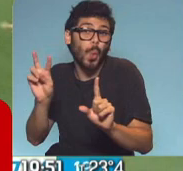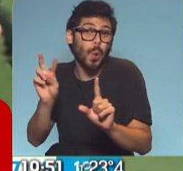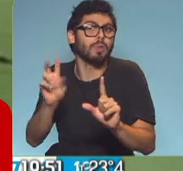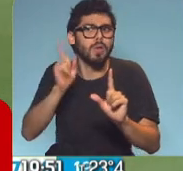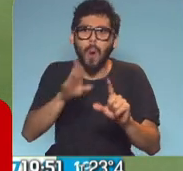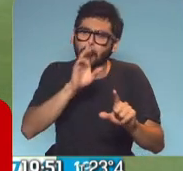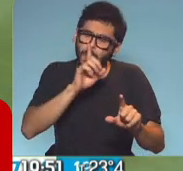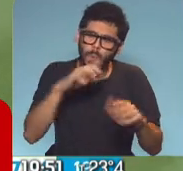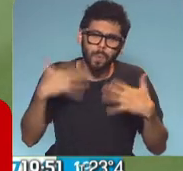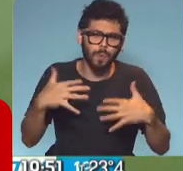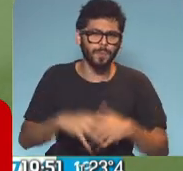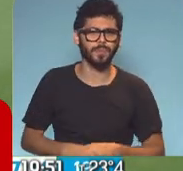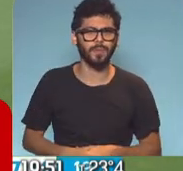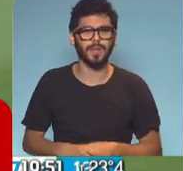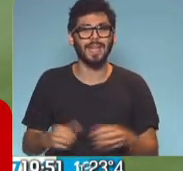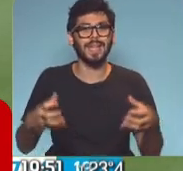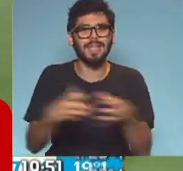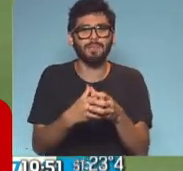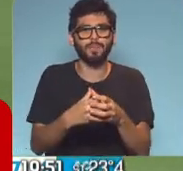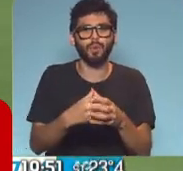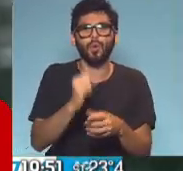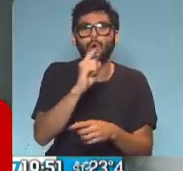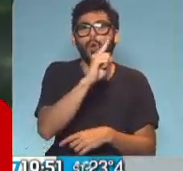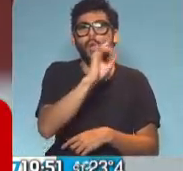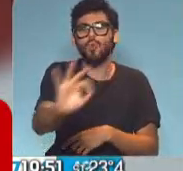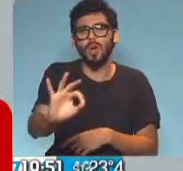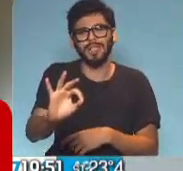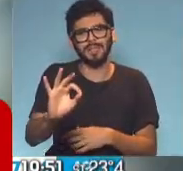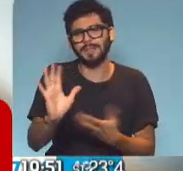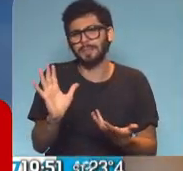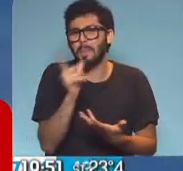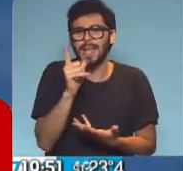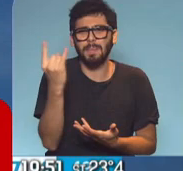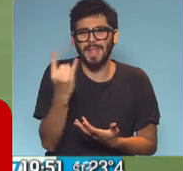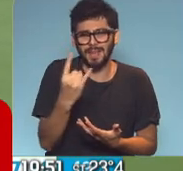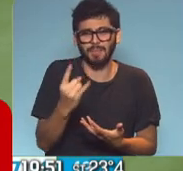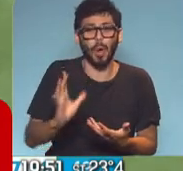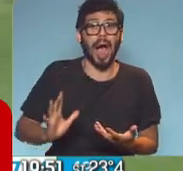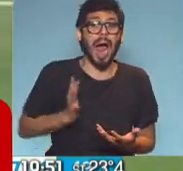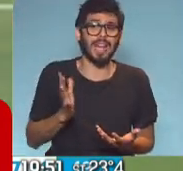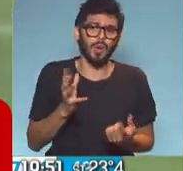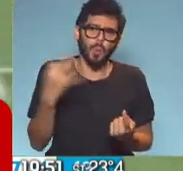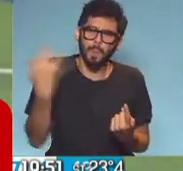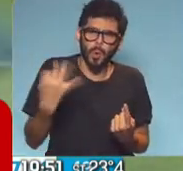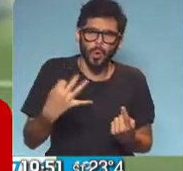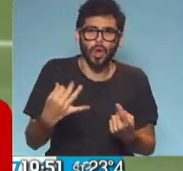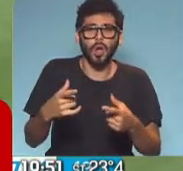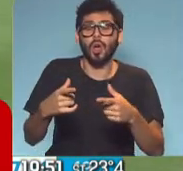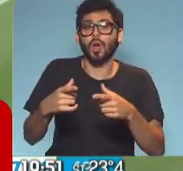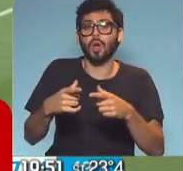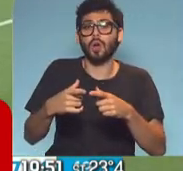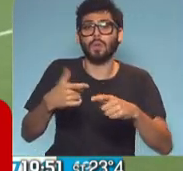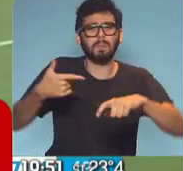solo equipo. El 1-0 es mentiroso, con tres pelotas en los palos, con un arquero como figura, la de Japón.